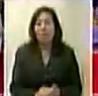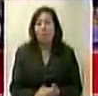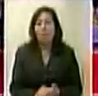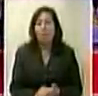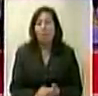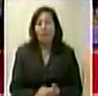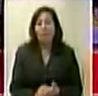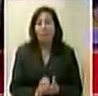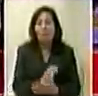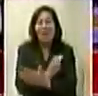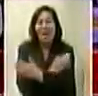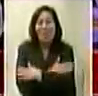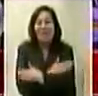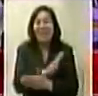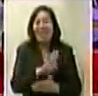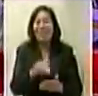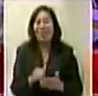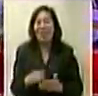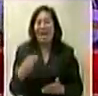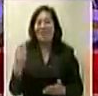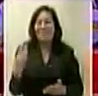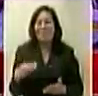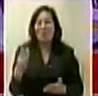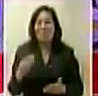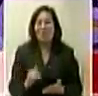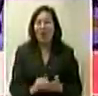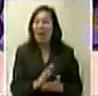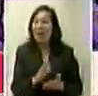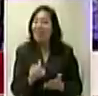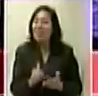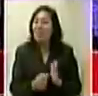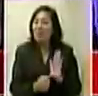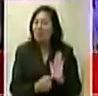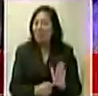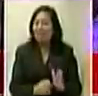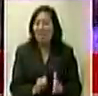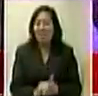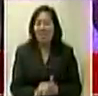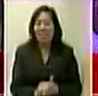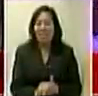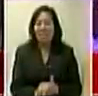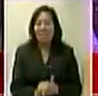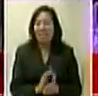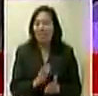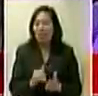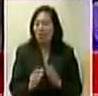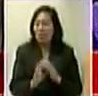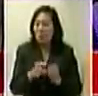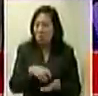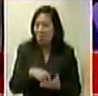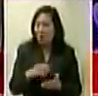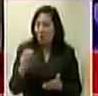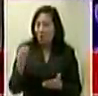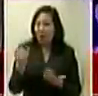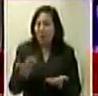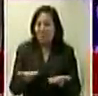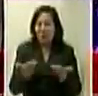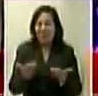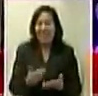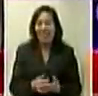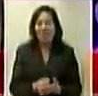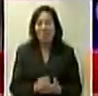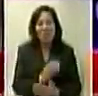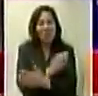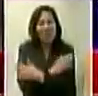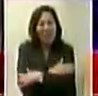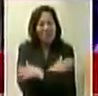y muchos abrazos a todas las mamás y a todos los presentes de todos los pueblos jóvenes que han venido.